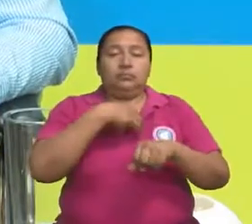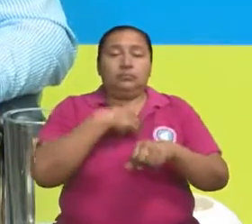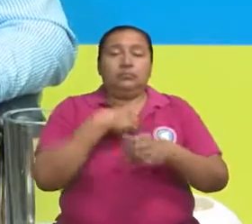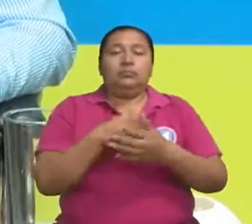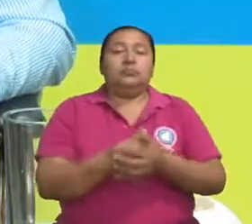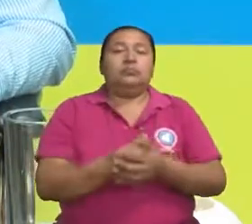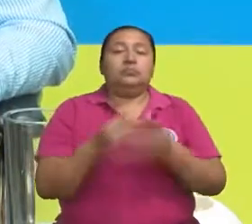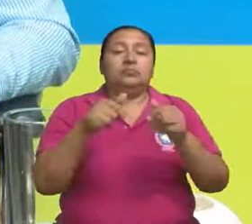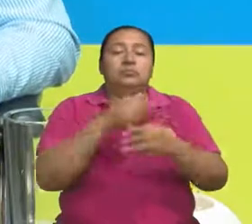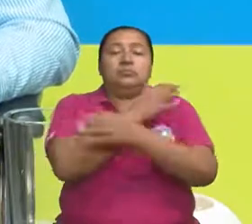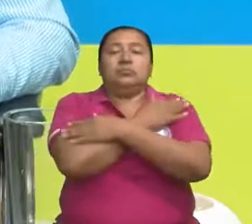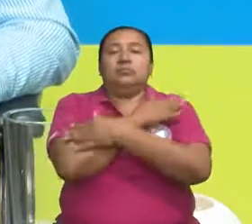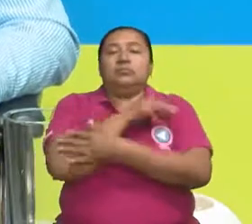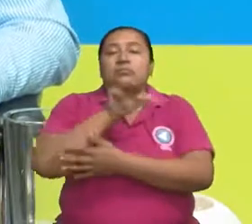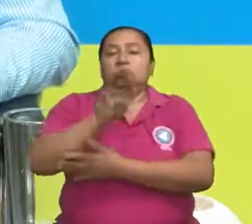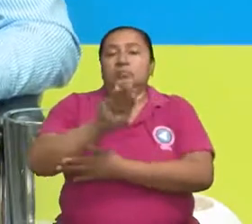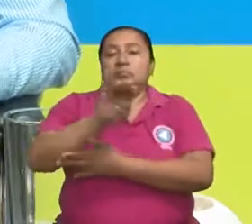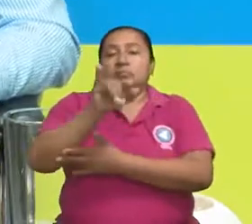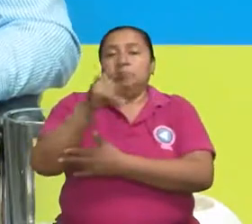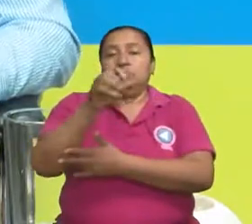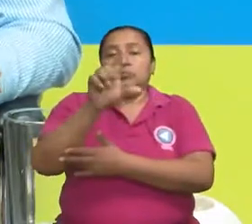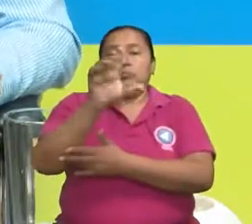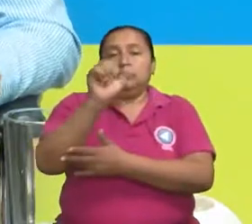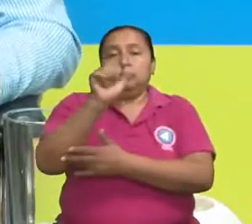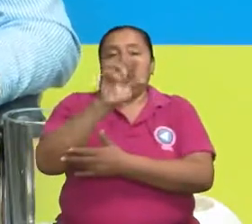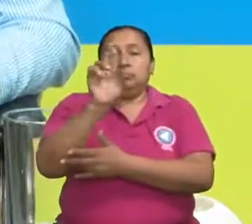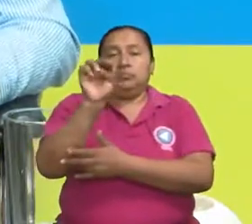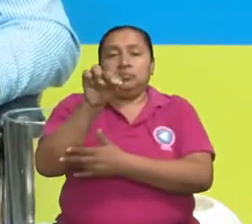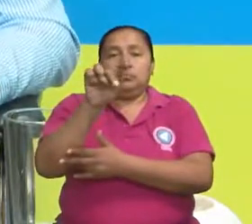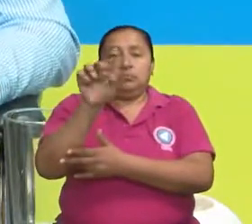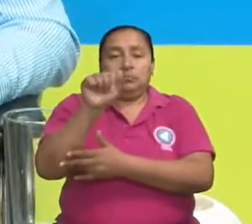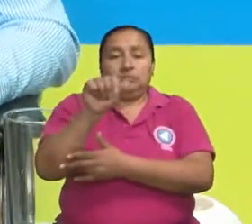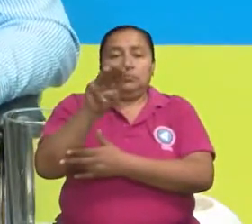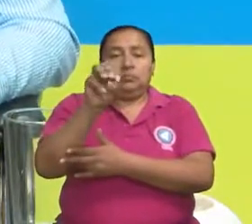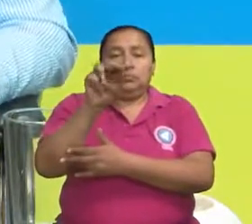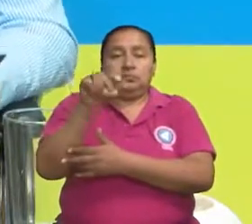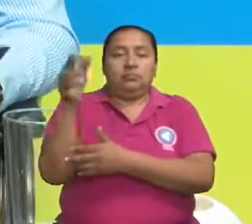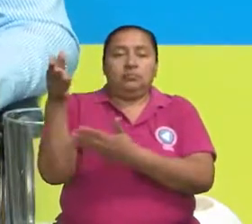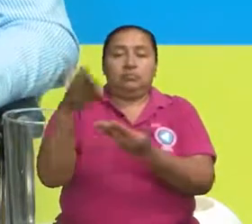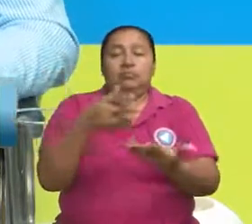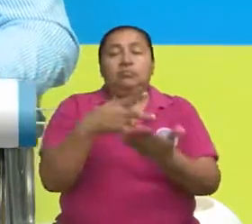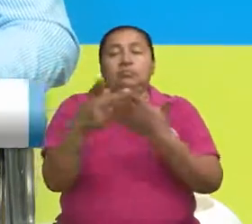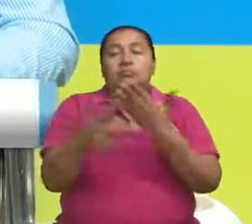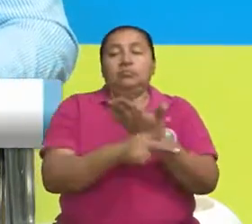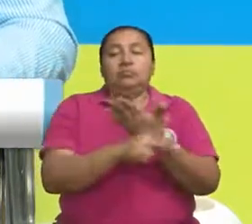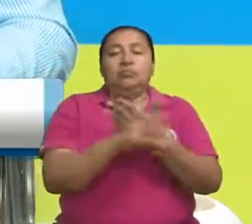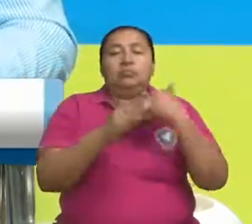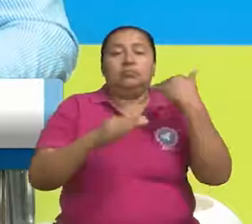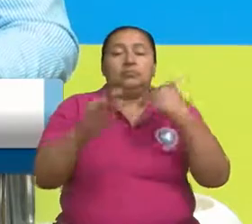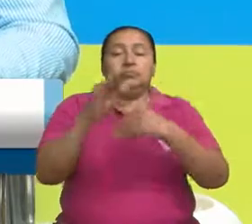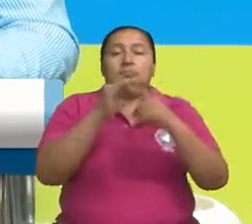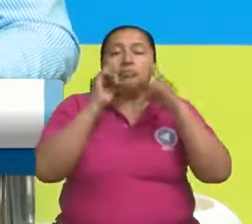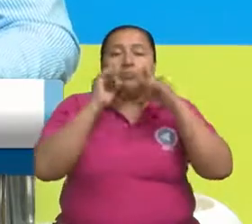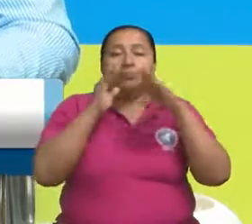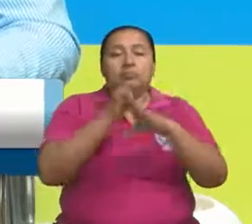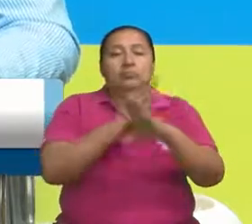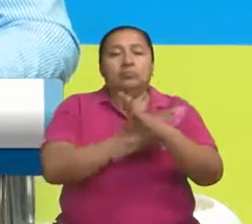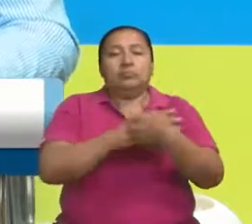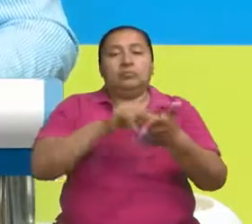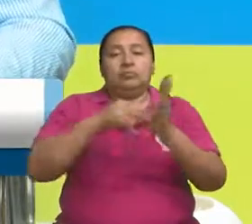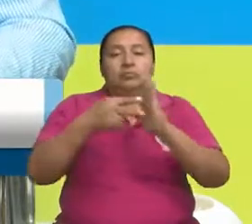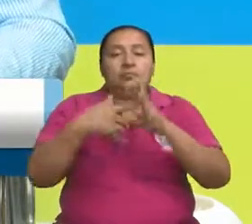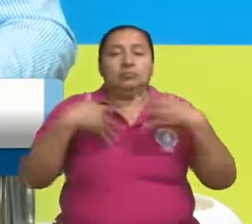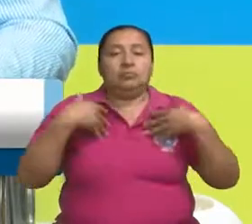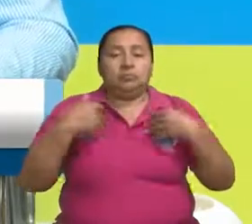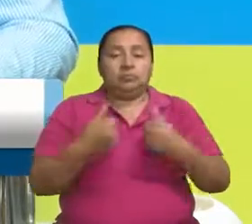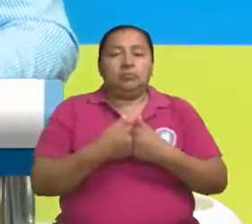Asamblea Nacional. Les saluda Miguel Carranza Mena y les doy la bienvenida a un programa más de Prevenir es Salud. Hoy,